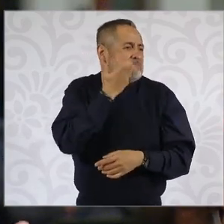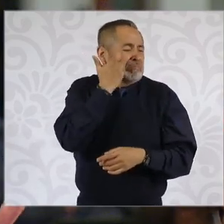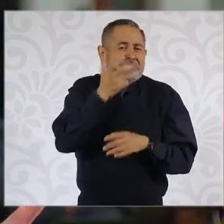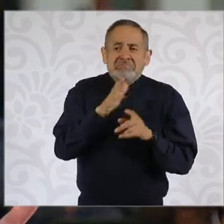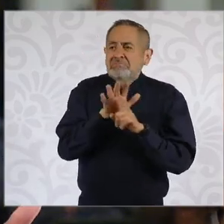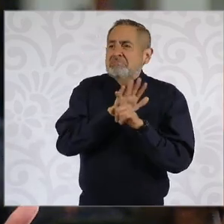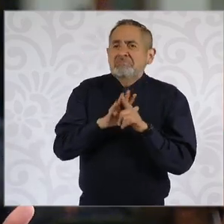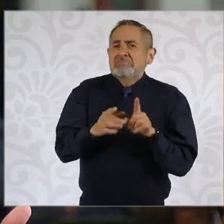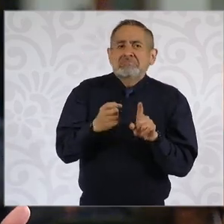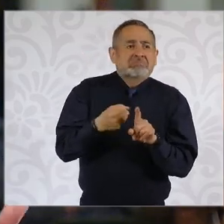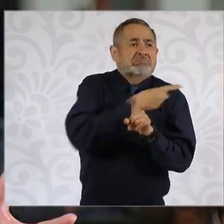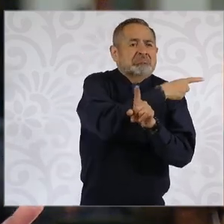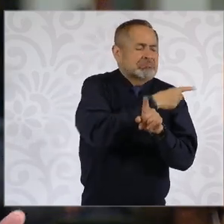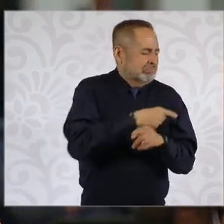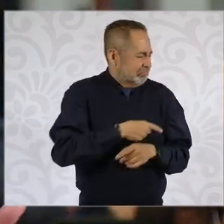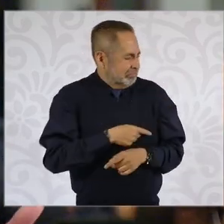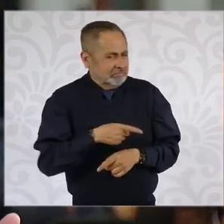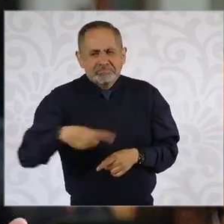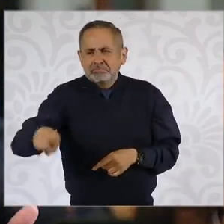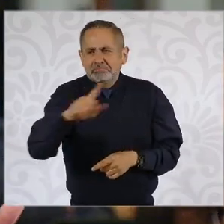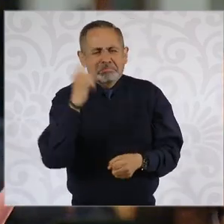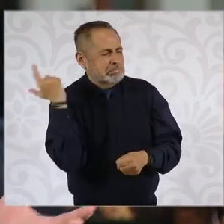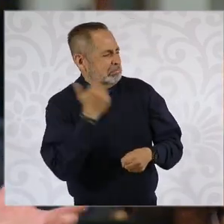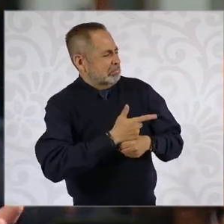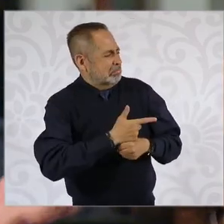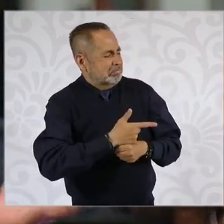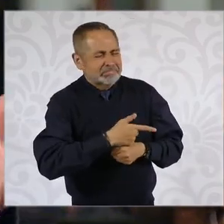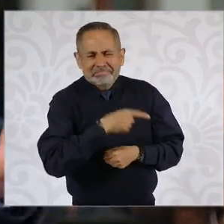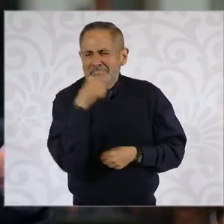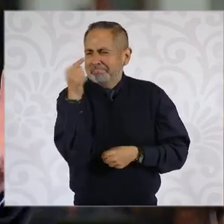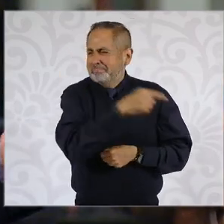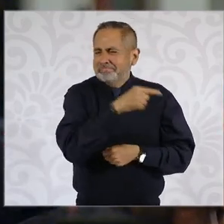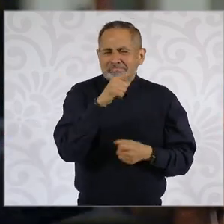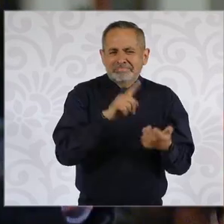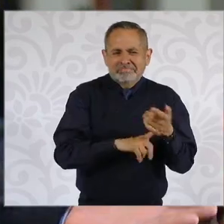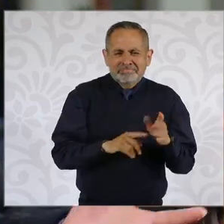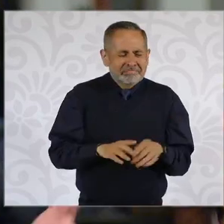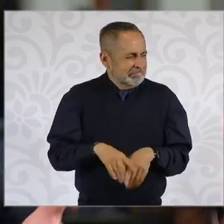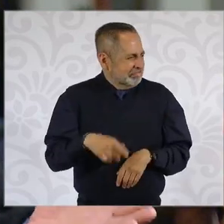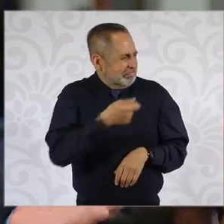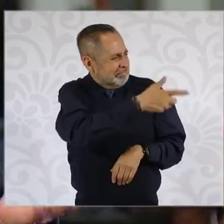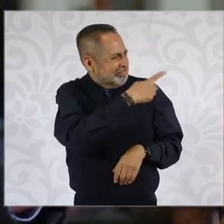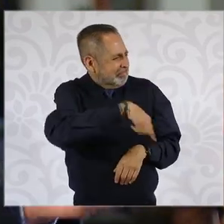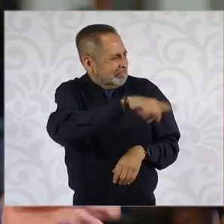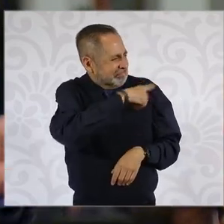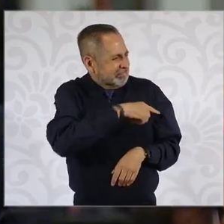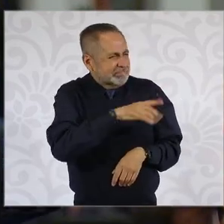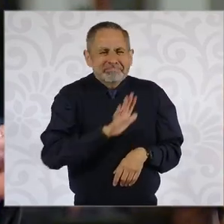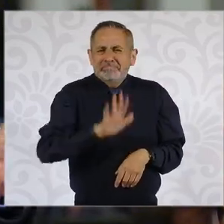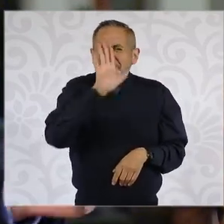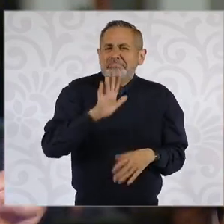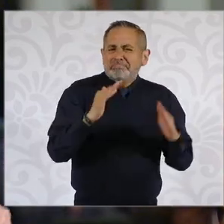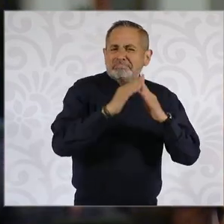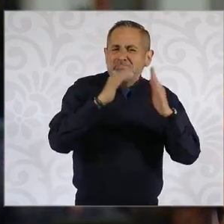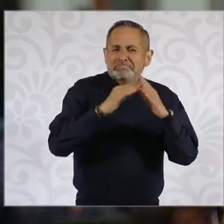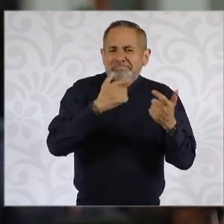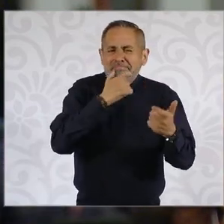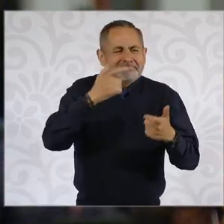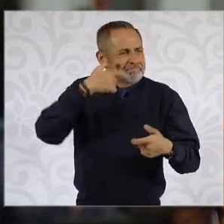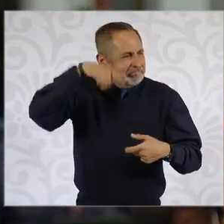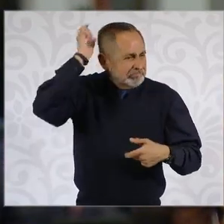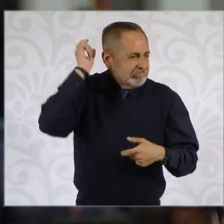embargo, sí, a final de cuentas, el ciudadano puede ver una especie de casa de la risa loca, en donde de repente anuncian